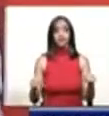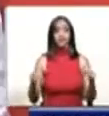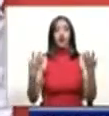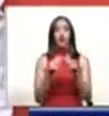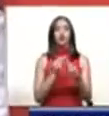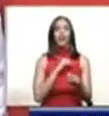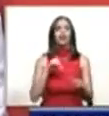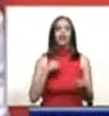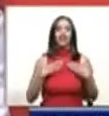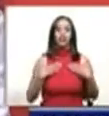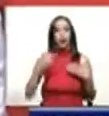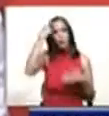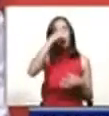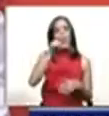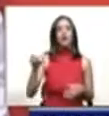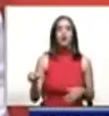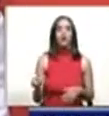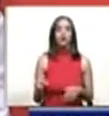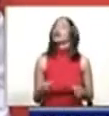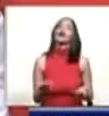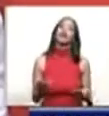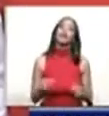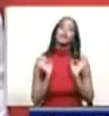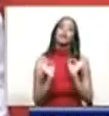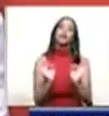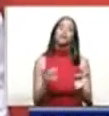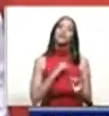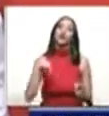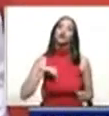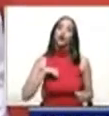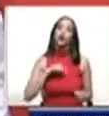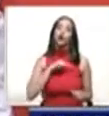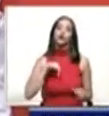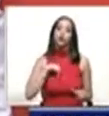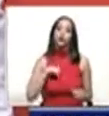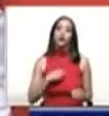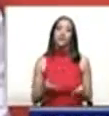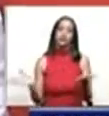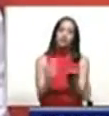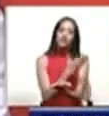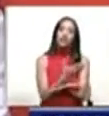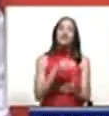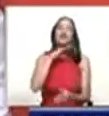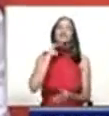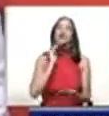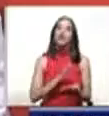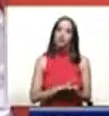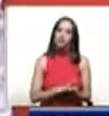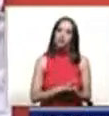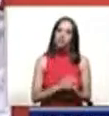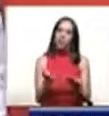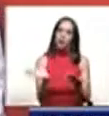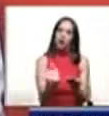nosotros, están junto al pueblo. Y precisamente nosotros estamos derrotando la muerte. La estamos derrotando